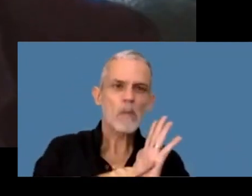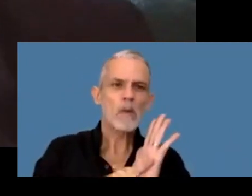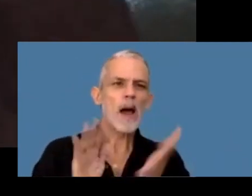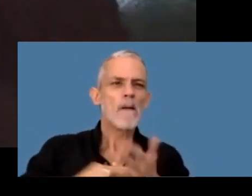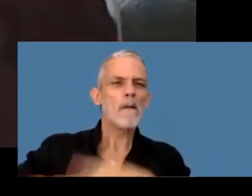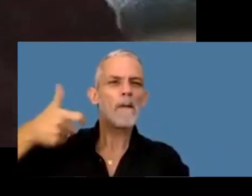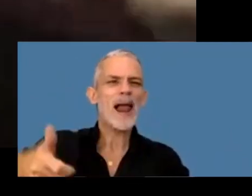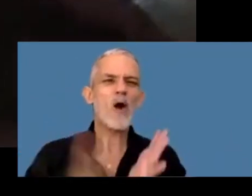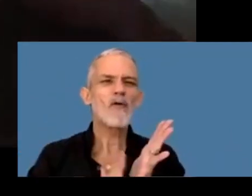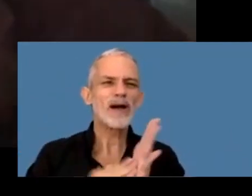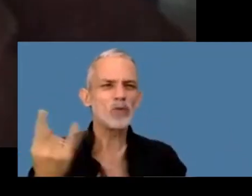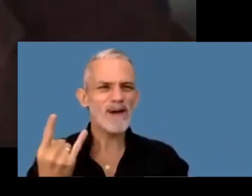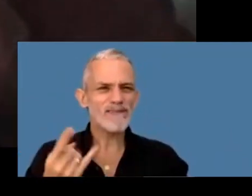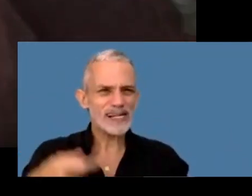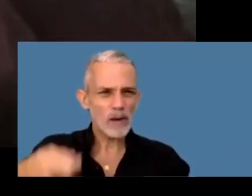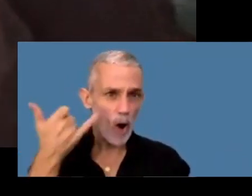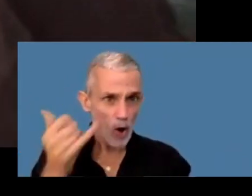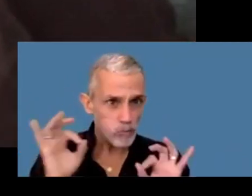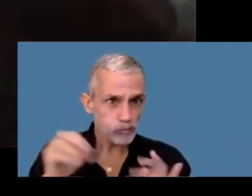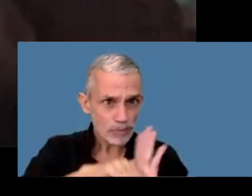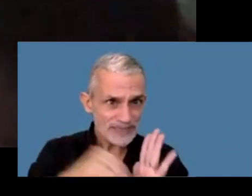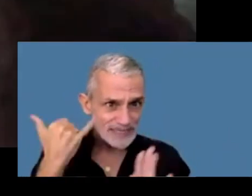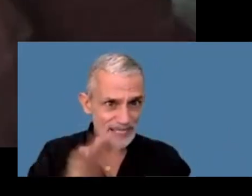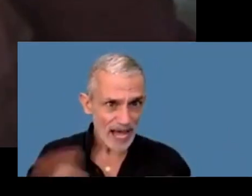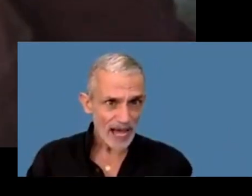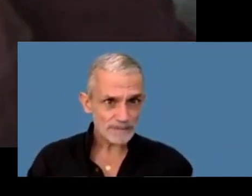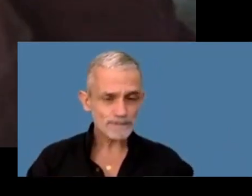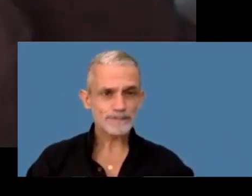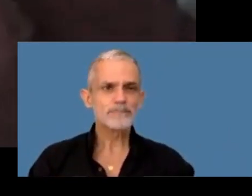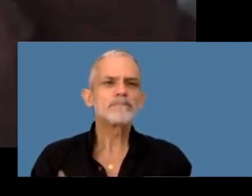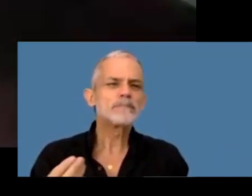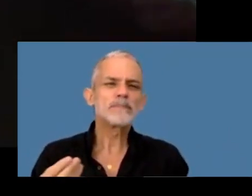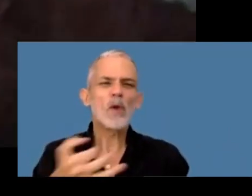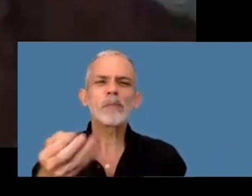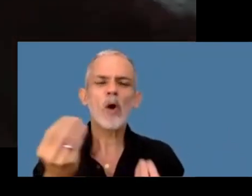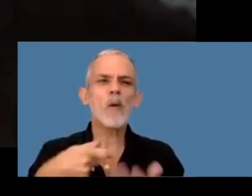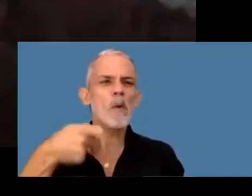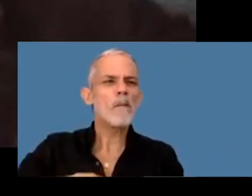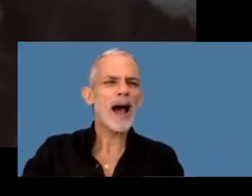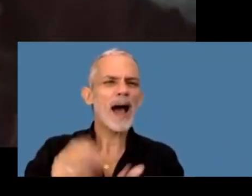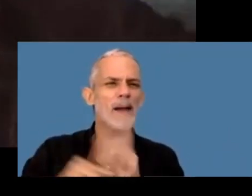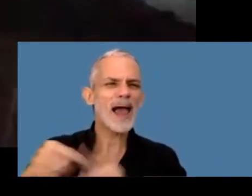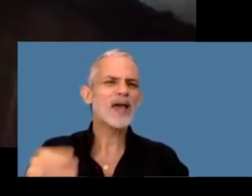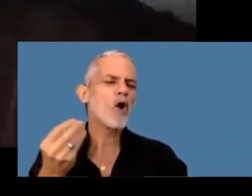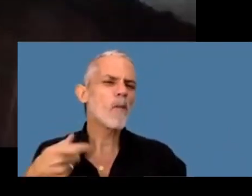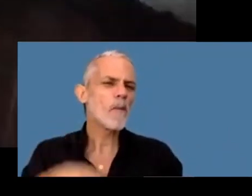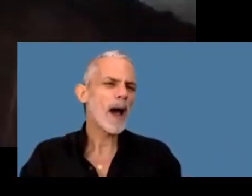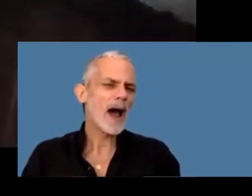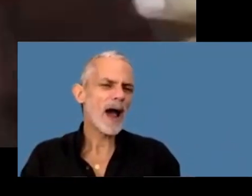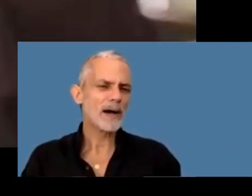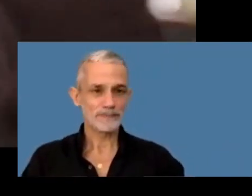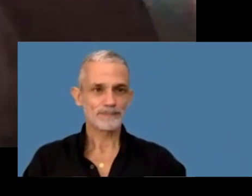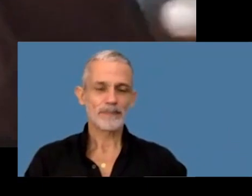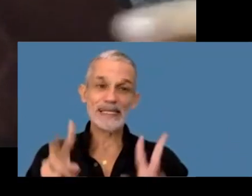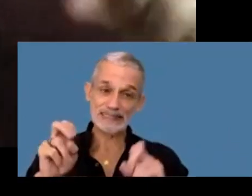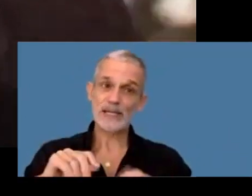No. Primero tiene que demostrar que esos $500.000 son ventas omitidas. Y recién después, si demuestra eso, puede realizar su